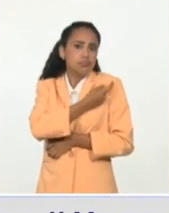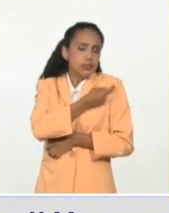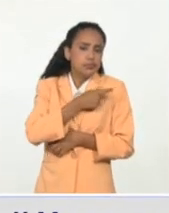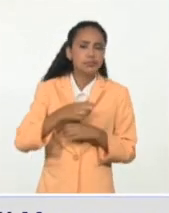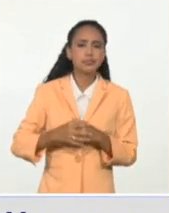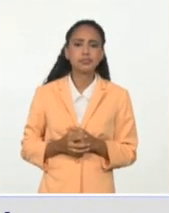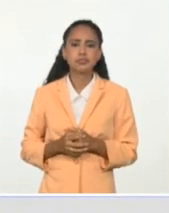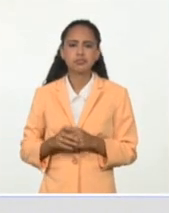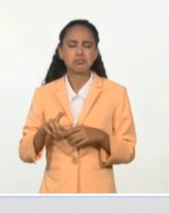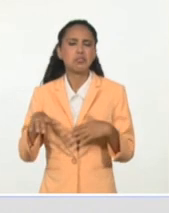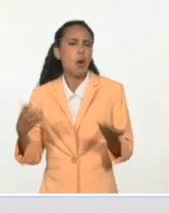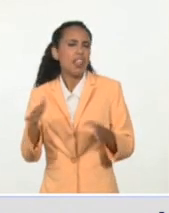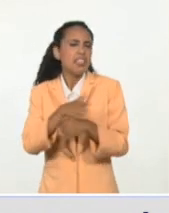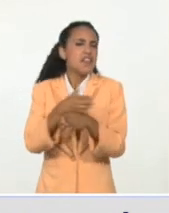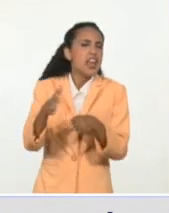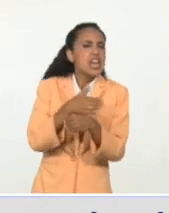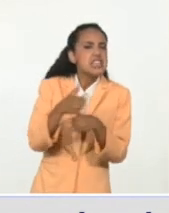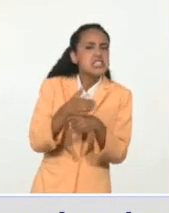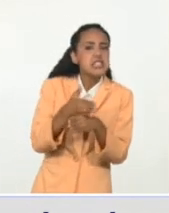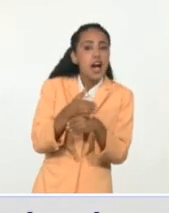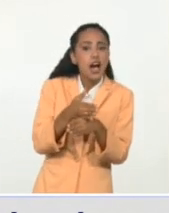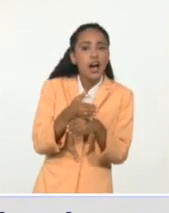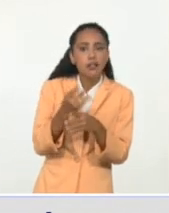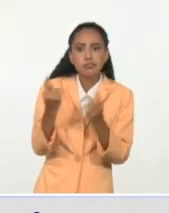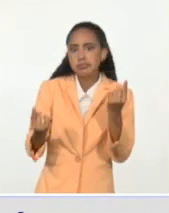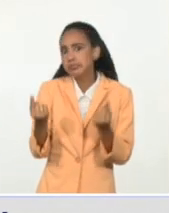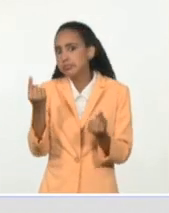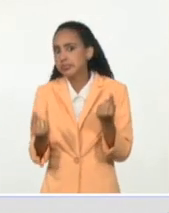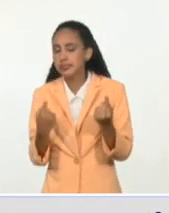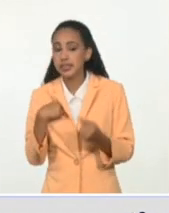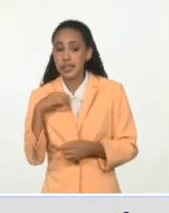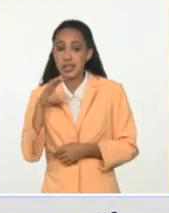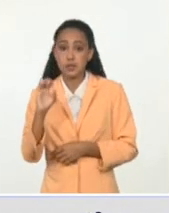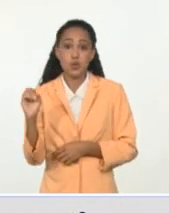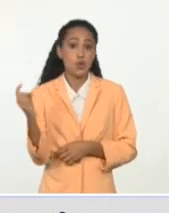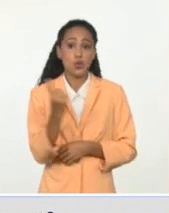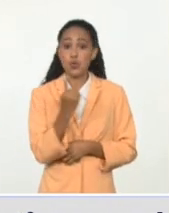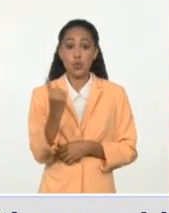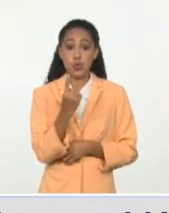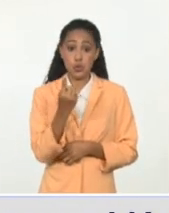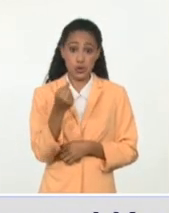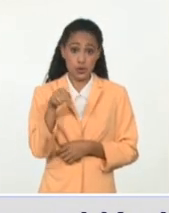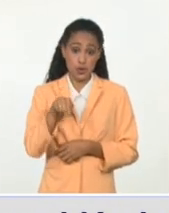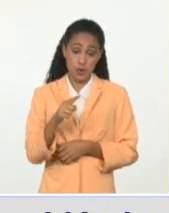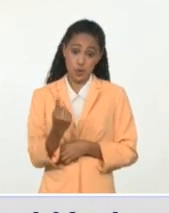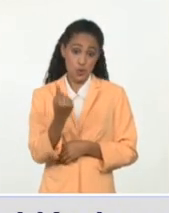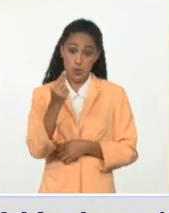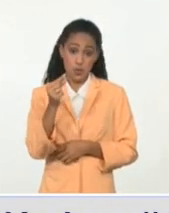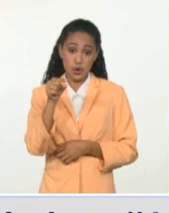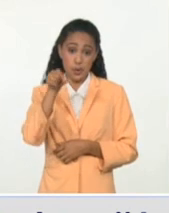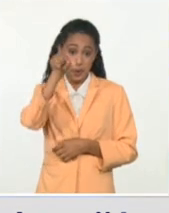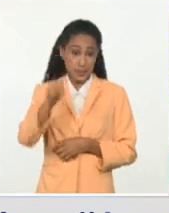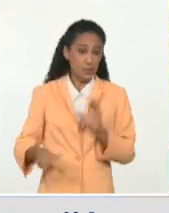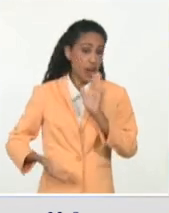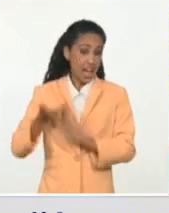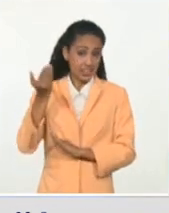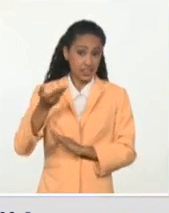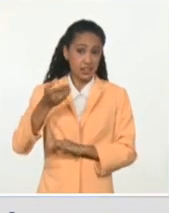se diferencian? Decimos que es el único candidato vacunal para convalecientes en Cuba. ¿Es así?